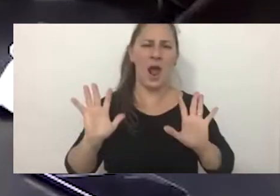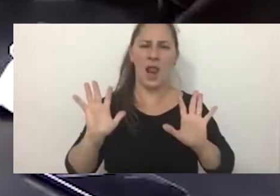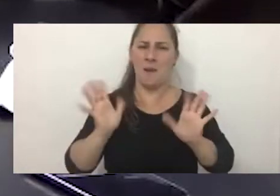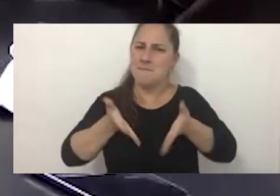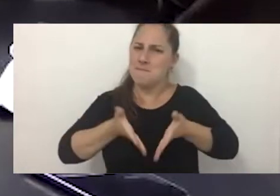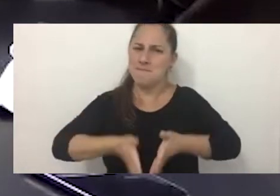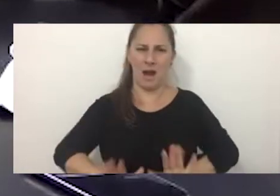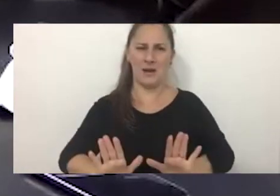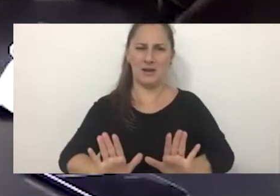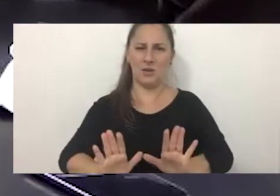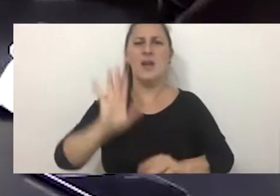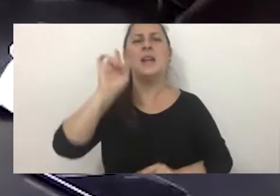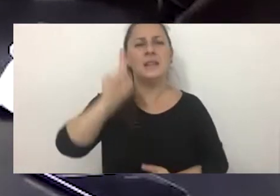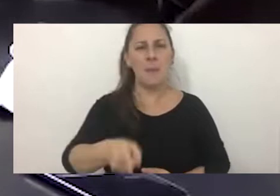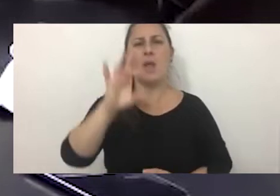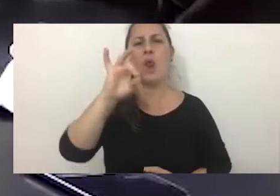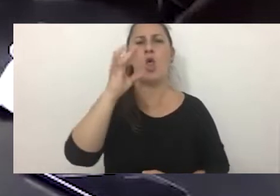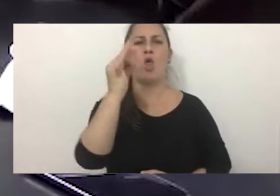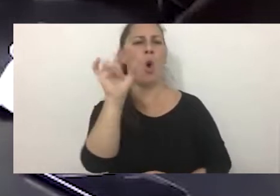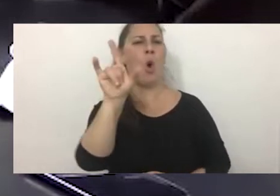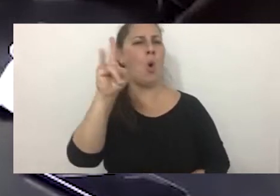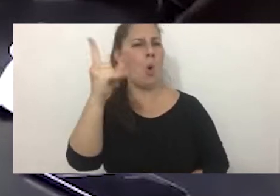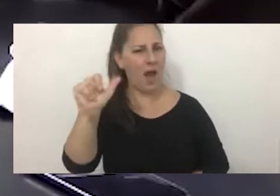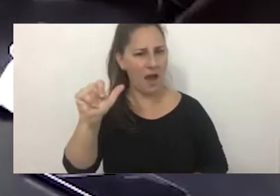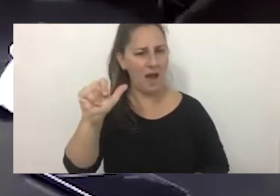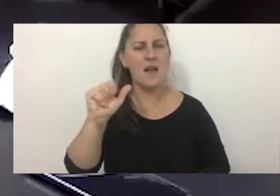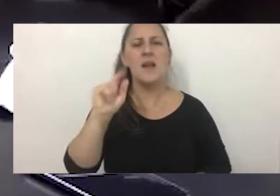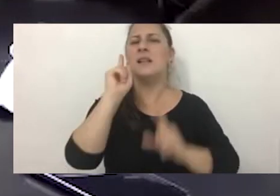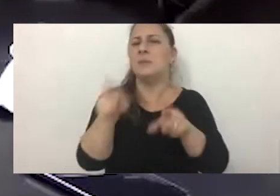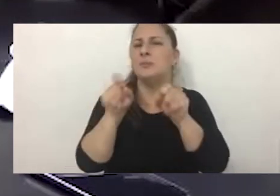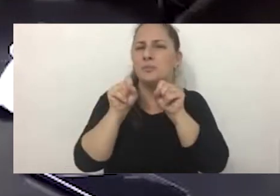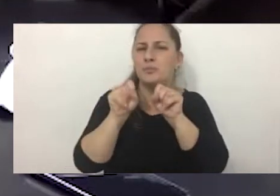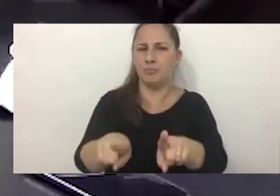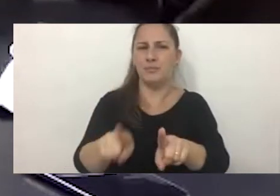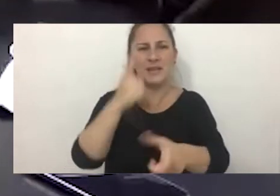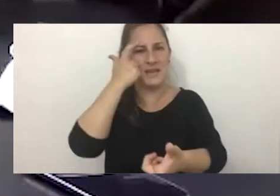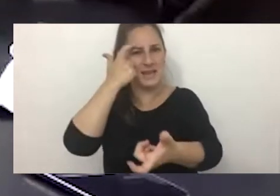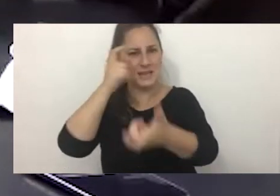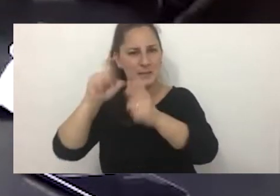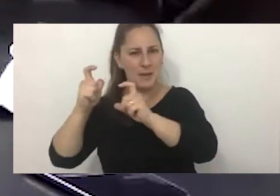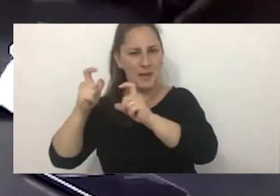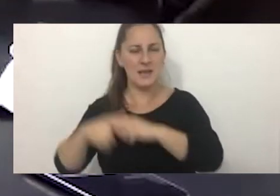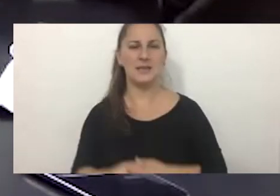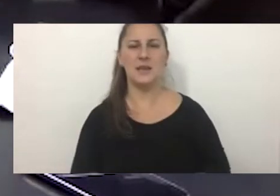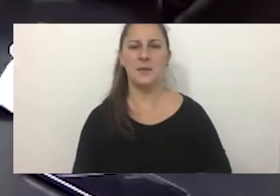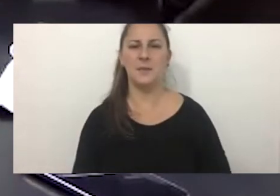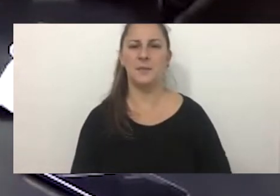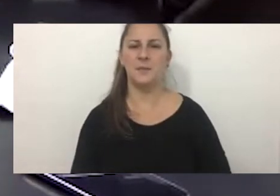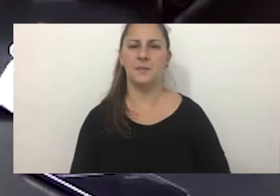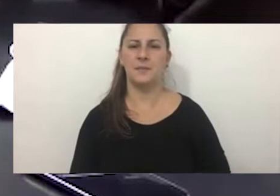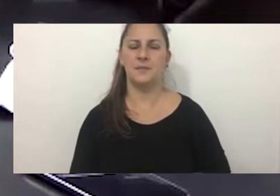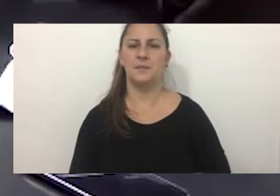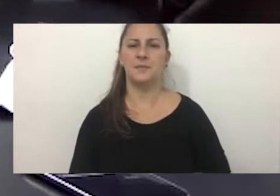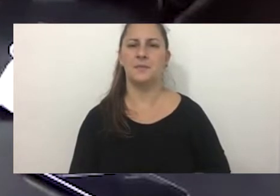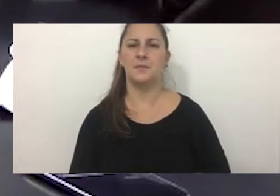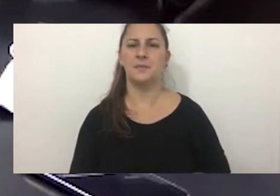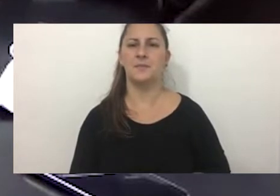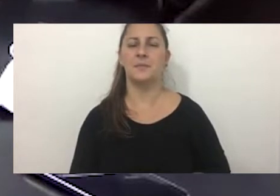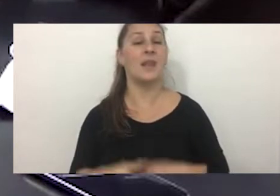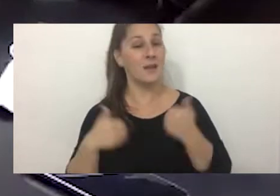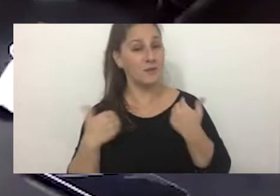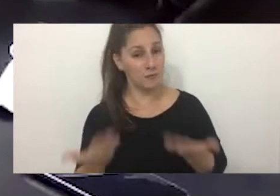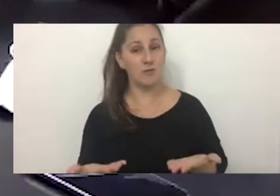obstétrica, sino que tiene una extensa experiencia en esto que es tan difícil, que es